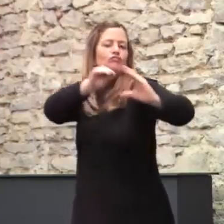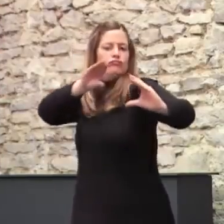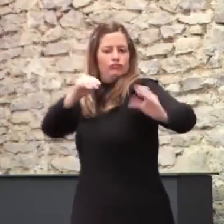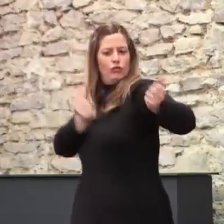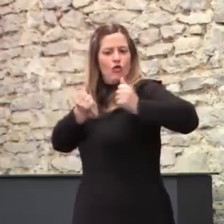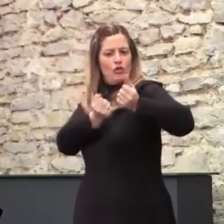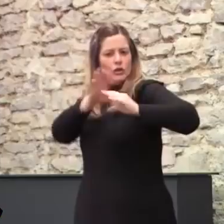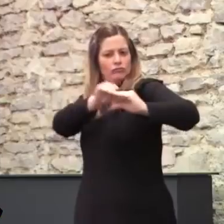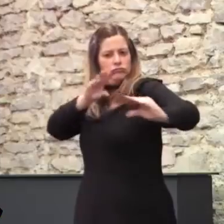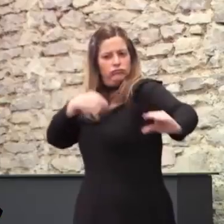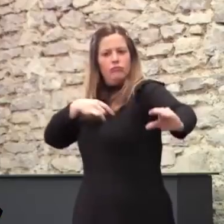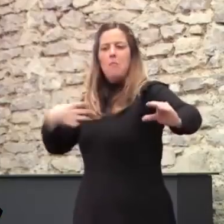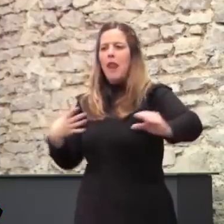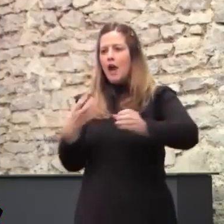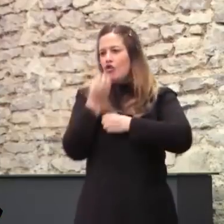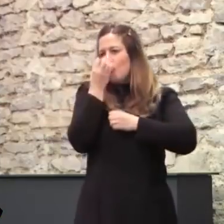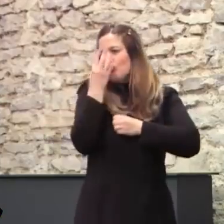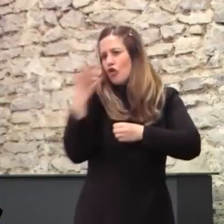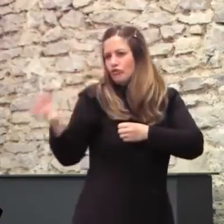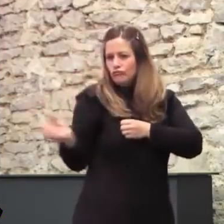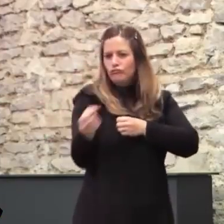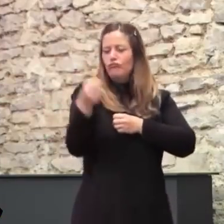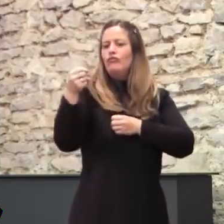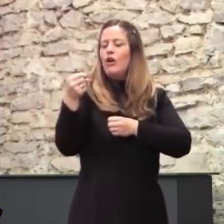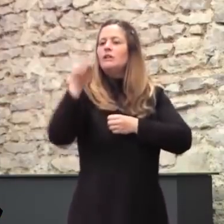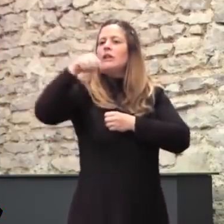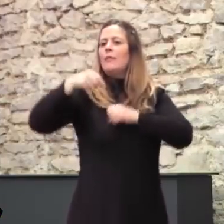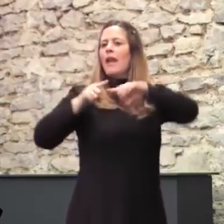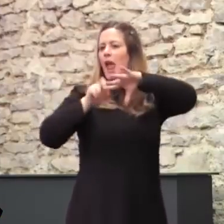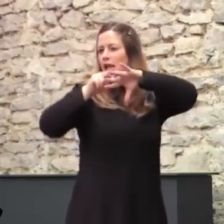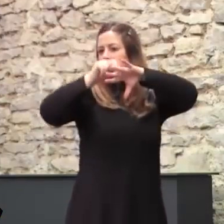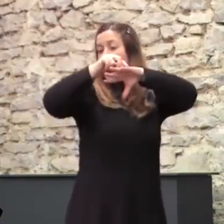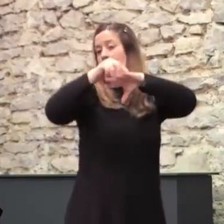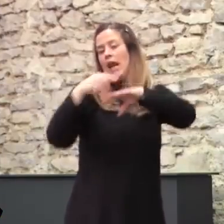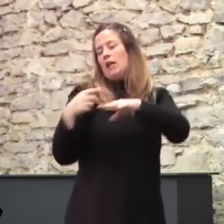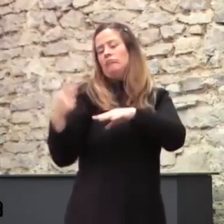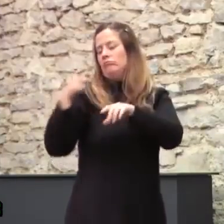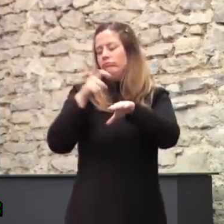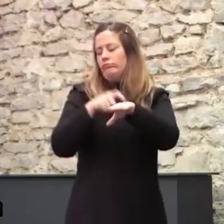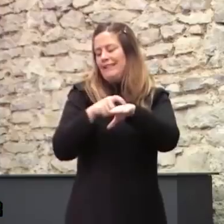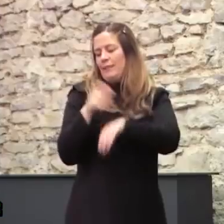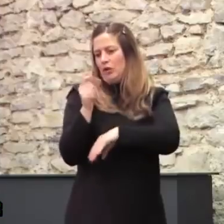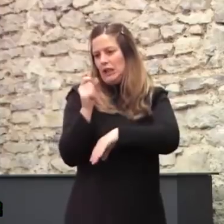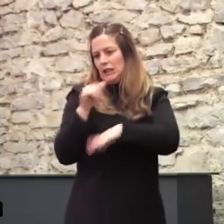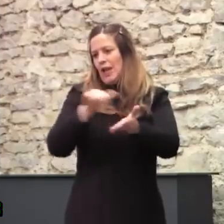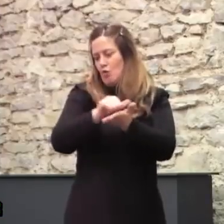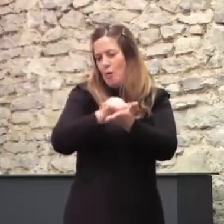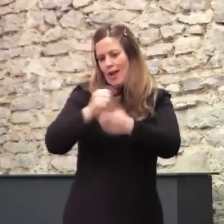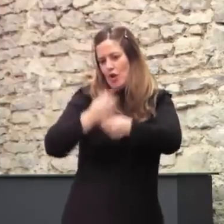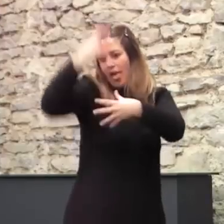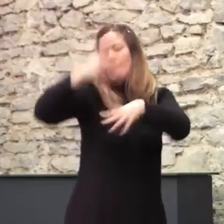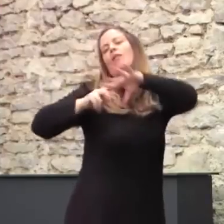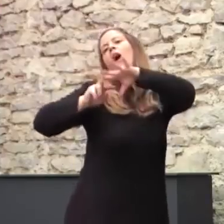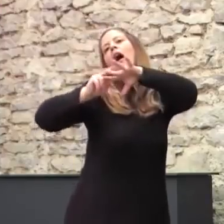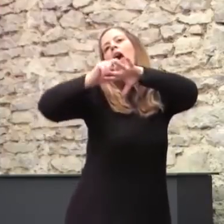con un ramo de rosas, en la típica escalera de edificio de Nueva York, del barrio popular, subiendo las escaleras y diciendo,